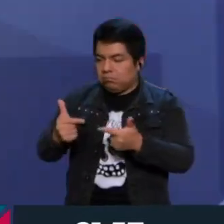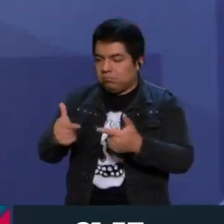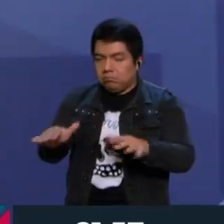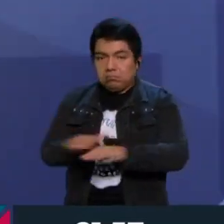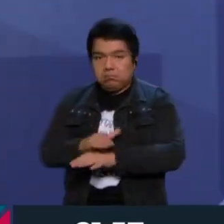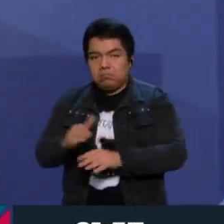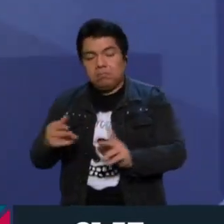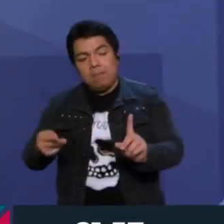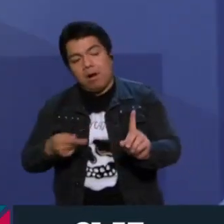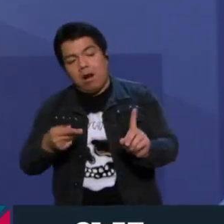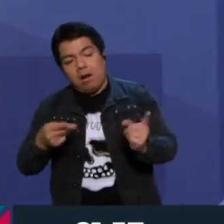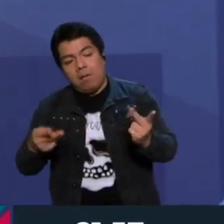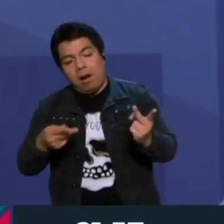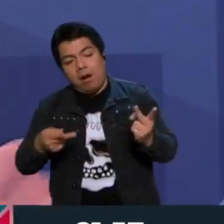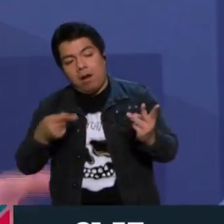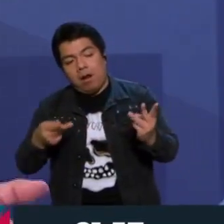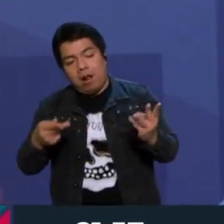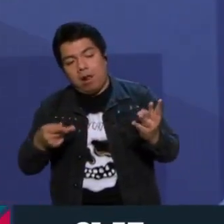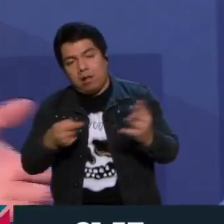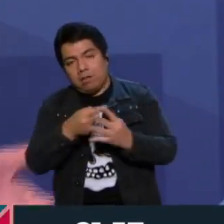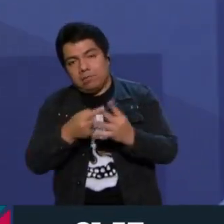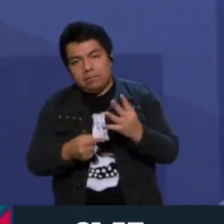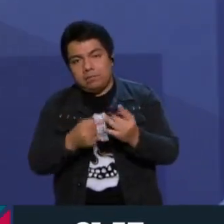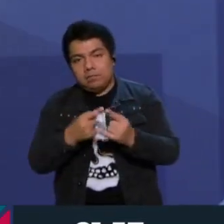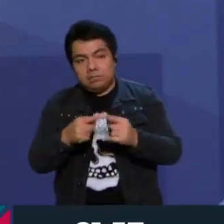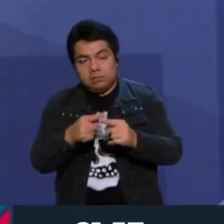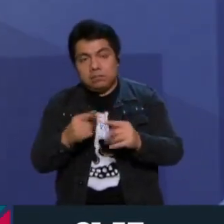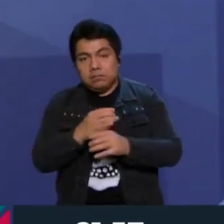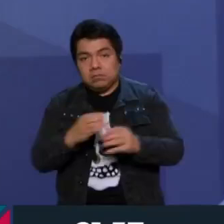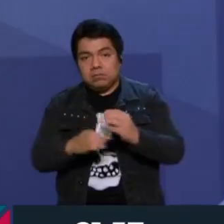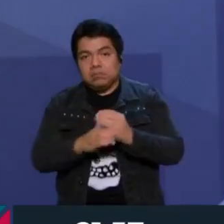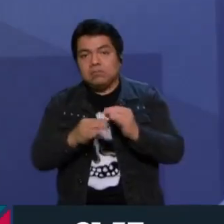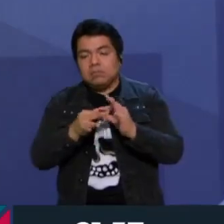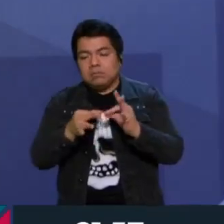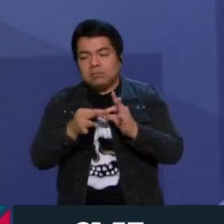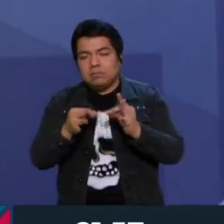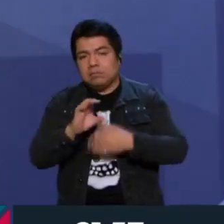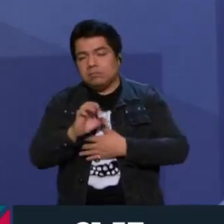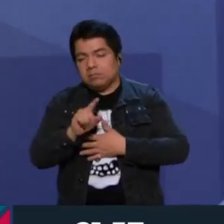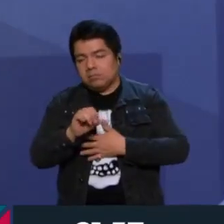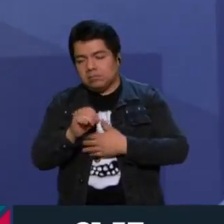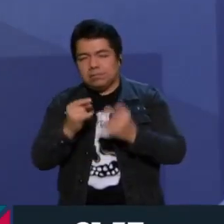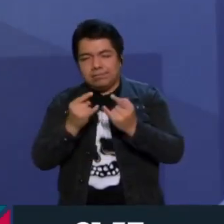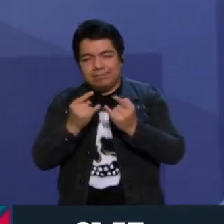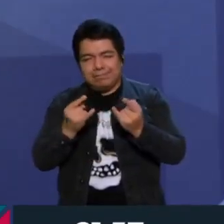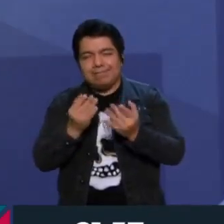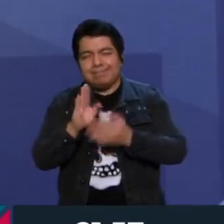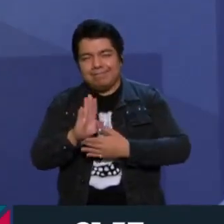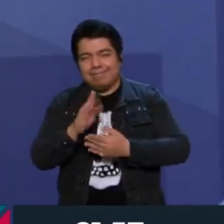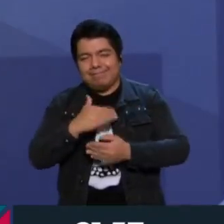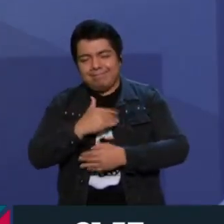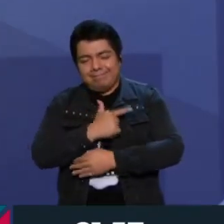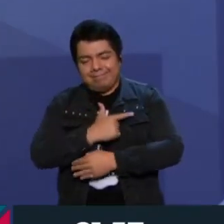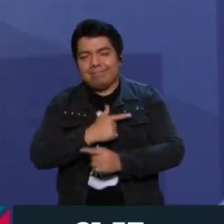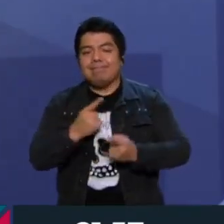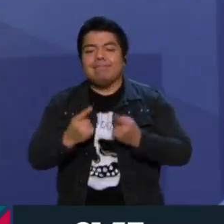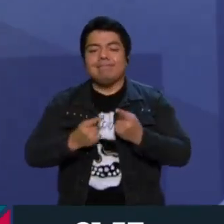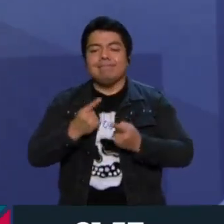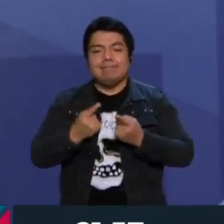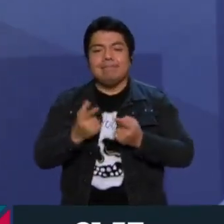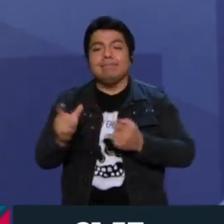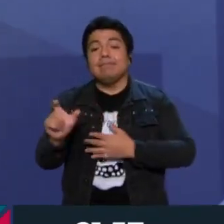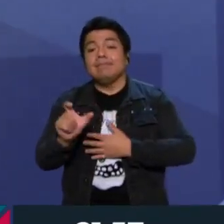dedica a preguntar, pues, ¿qué pasó con esas cosas, no? Que suenan muy bien y que te las cuentan como un cuento, que eso es lo más interesante y es lo más divertido. Esta